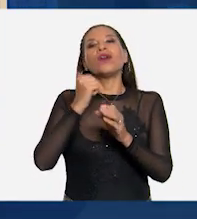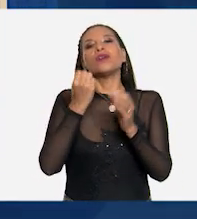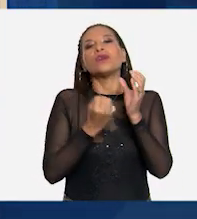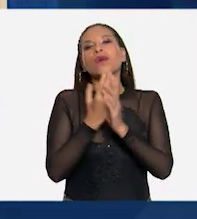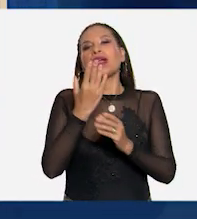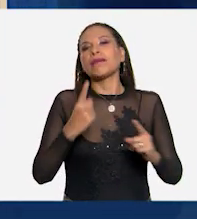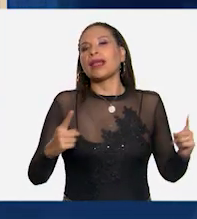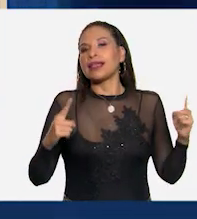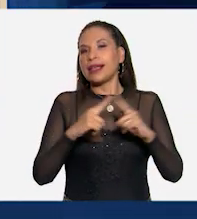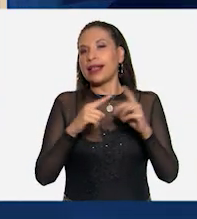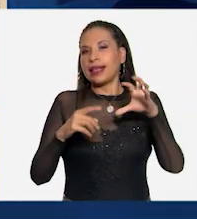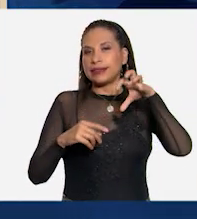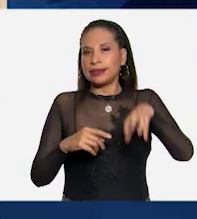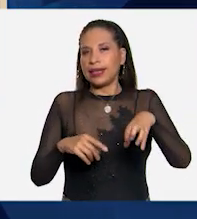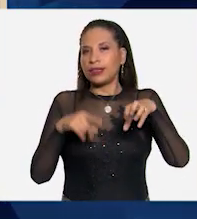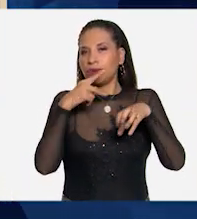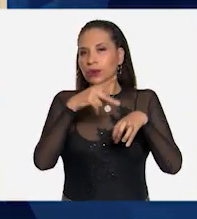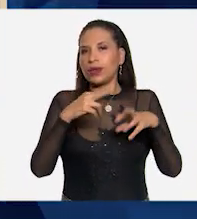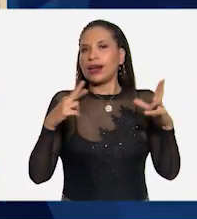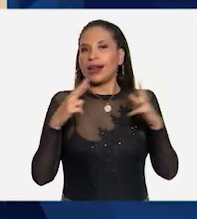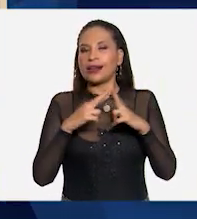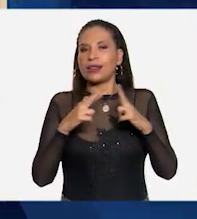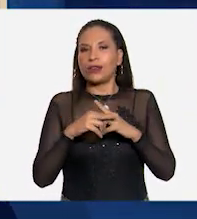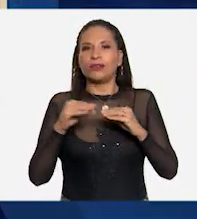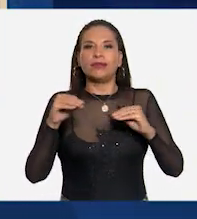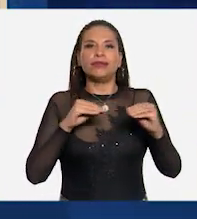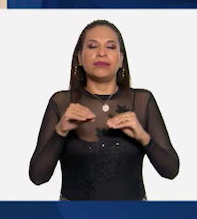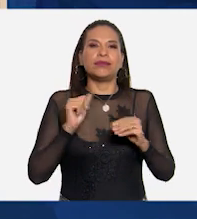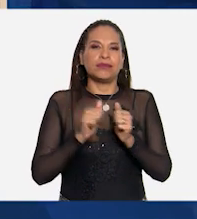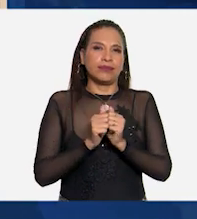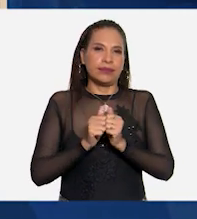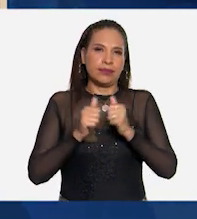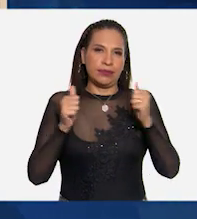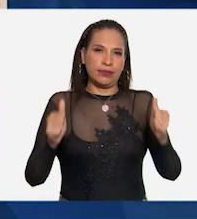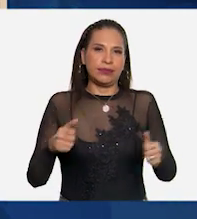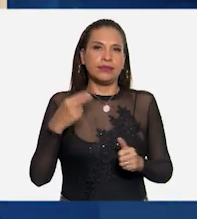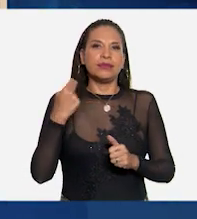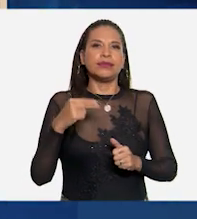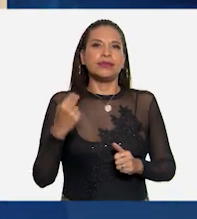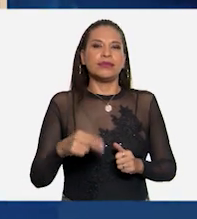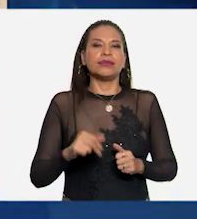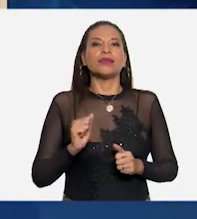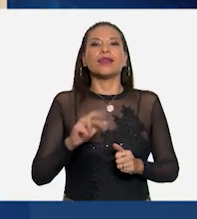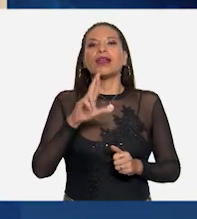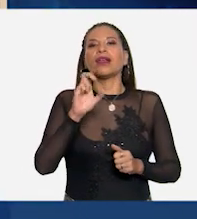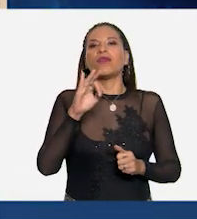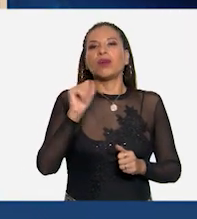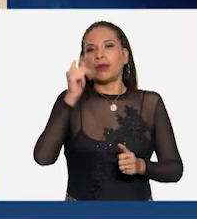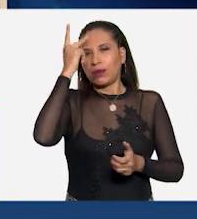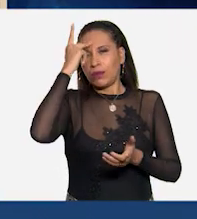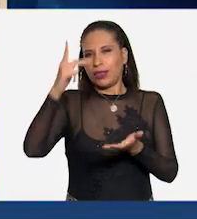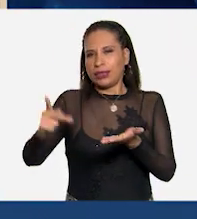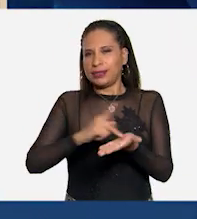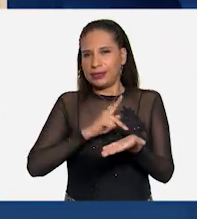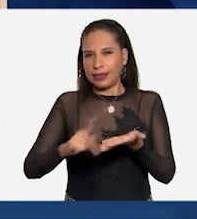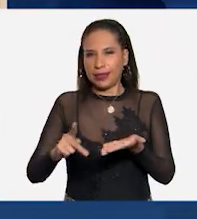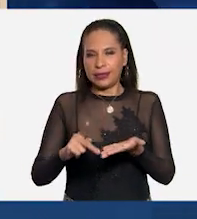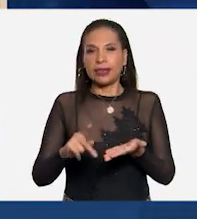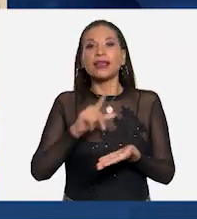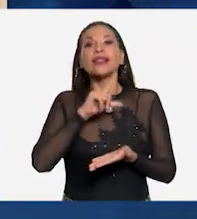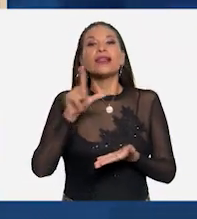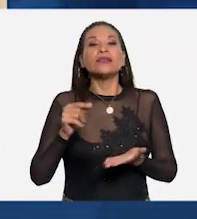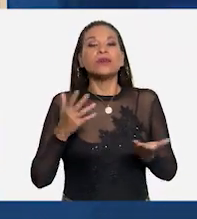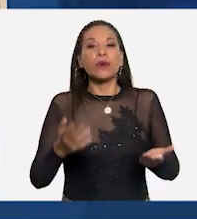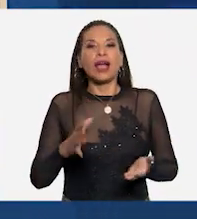su propia iglesia y religión. A este movimiento de separación se le conoce como Reforma Protestante. Y